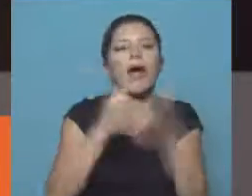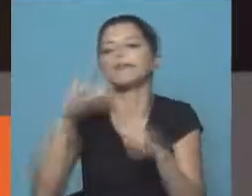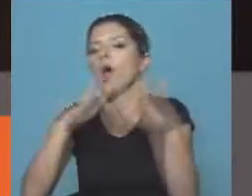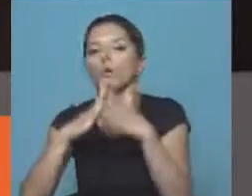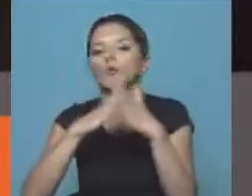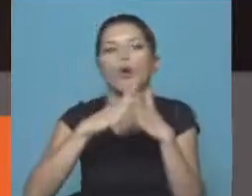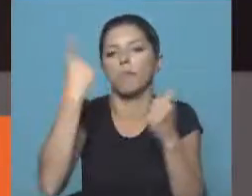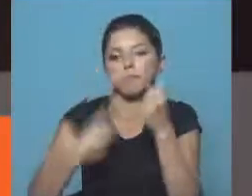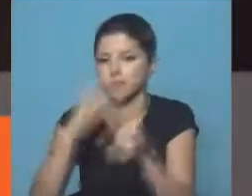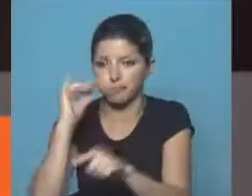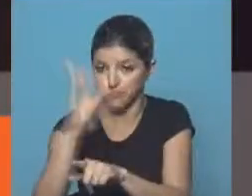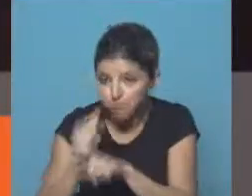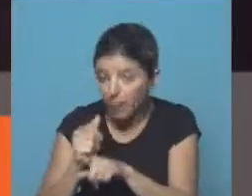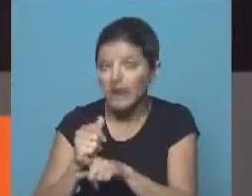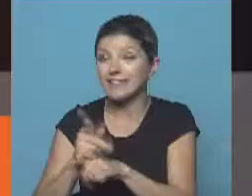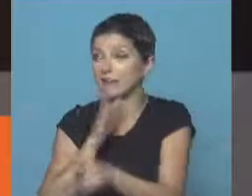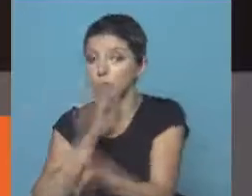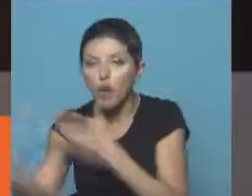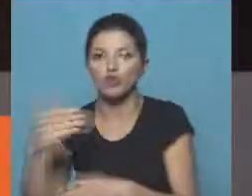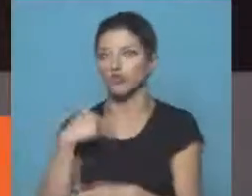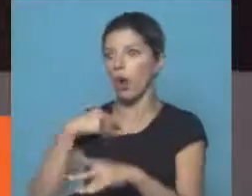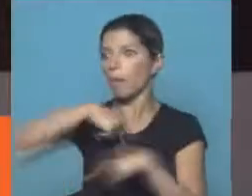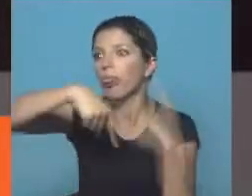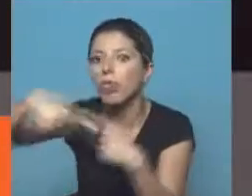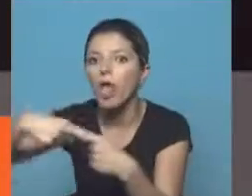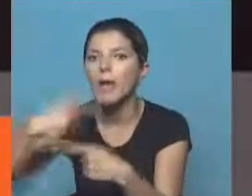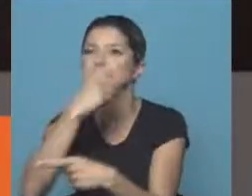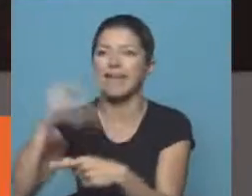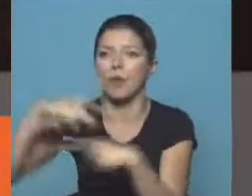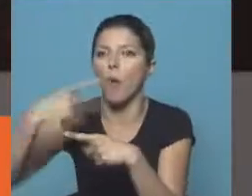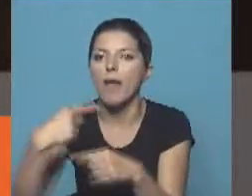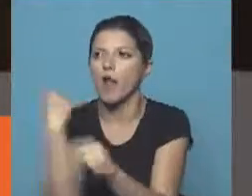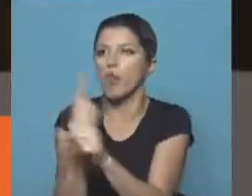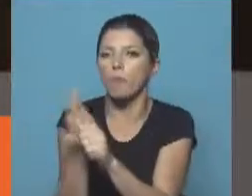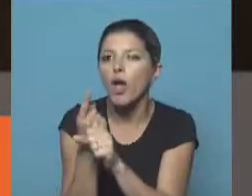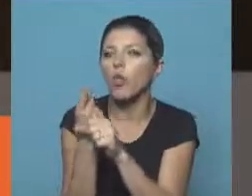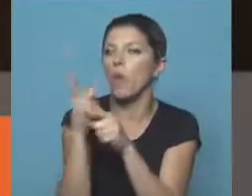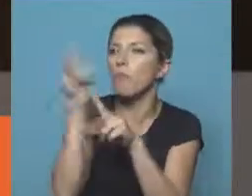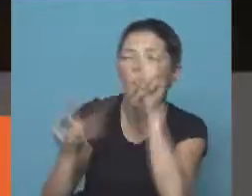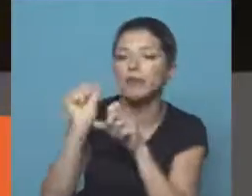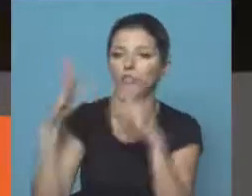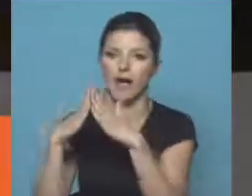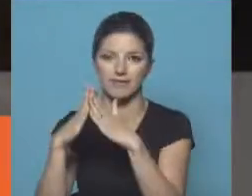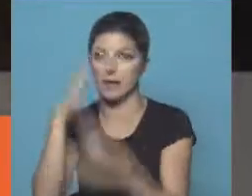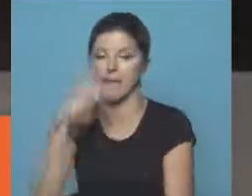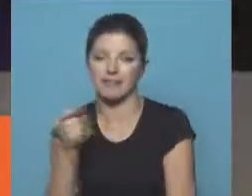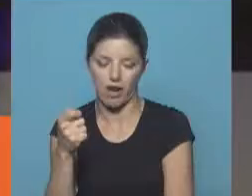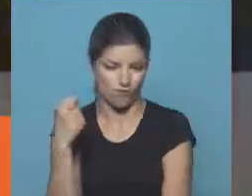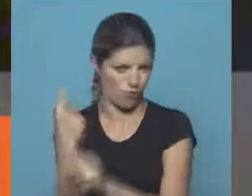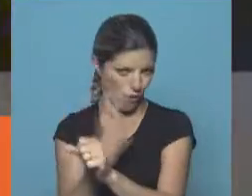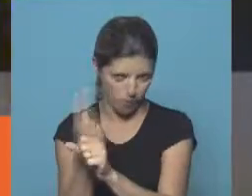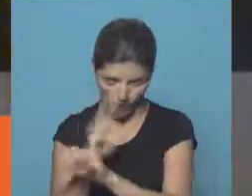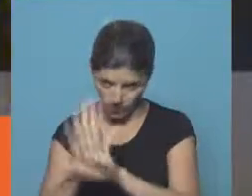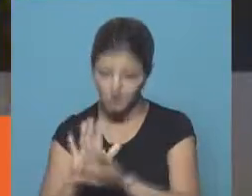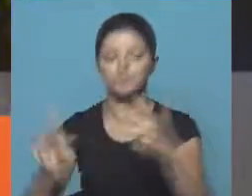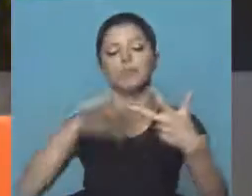o lo que sea se escapó solo puedo perseguir durante 20 cuadras ir a buscarlo al domicilio sea para matarlo y después lo que nosotros